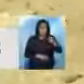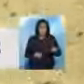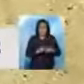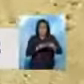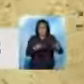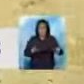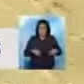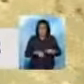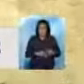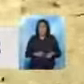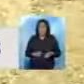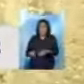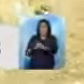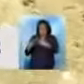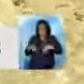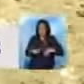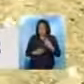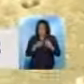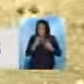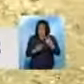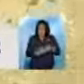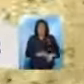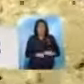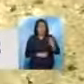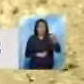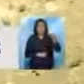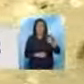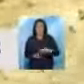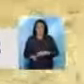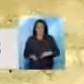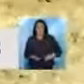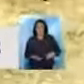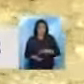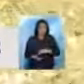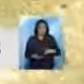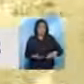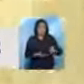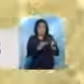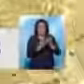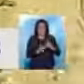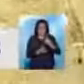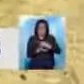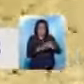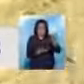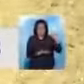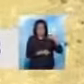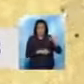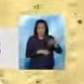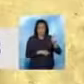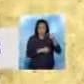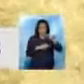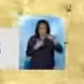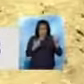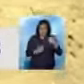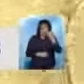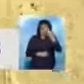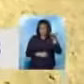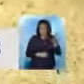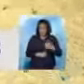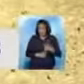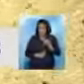qué les han respondido? Inclusive nos ha venido a visitar el premier y la ministra de Educación una semana antes del 1 de marzo. Ellos conocen nuestra situación,